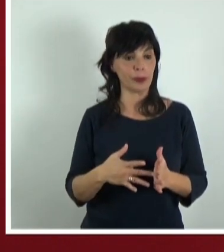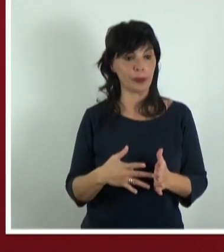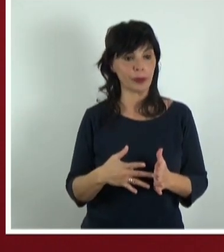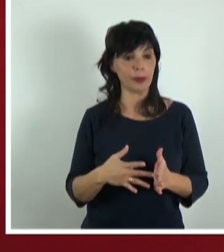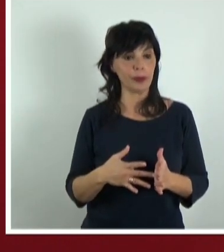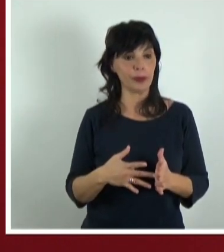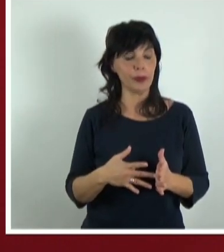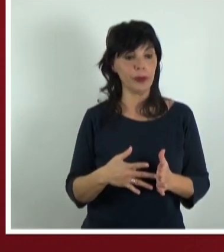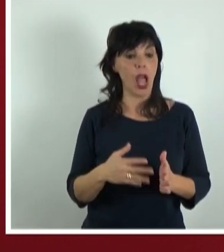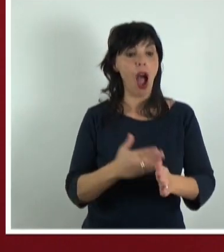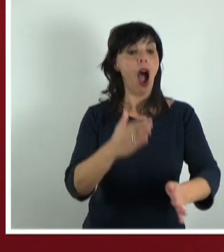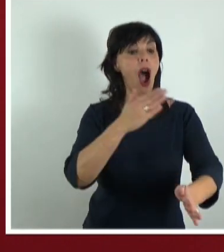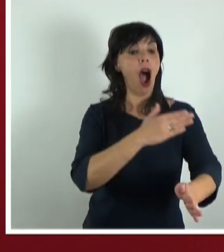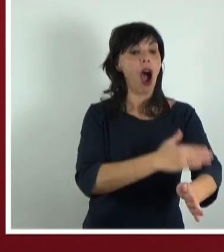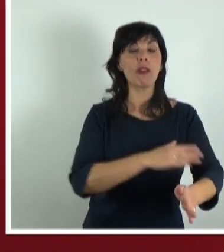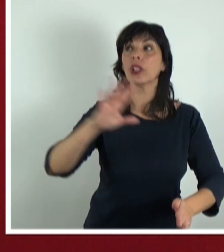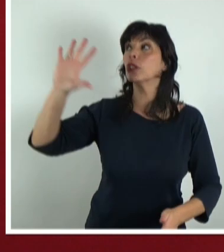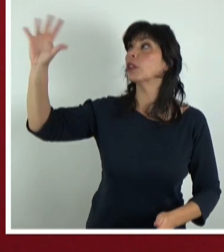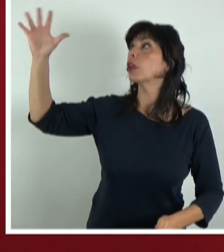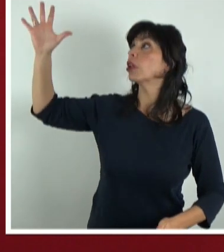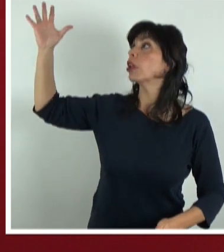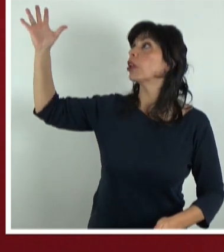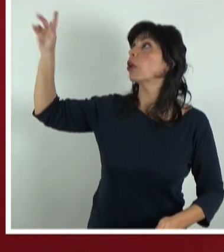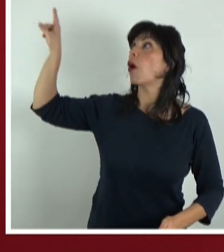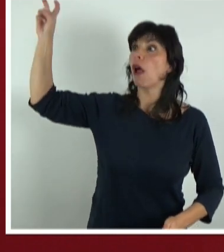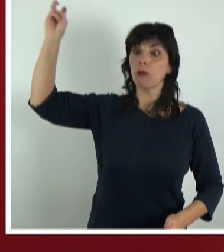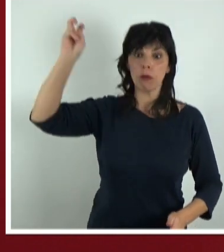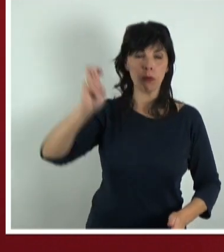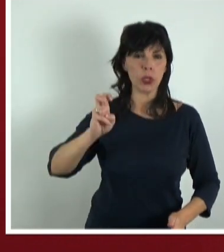la eternidad. La eternidad.